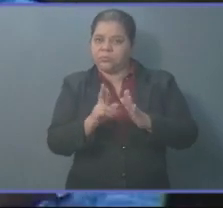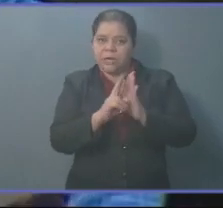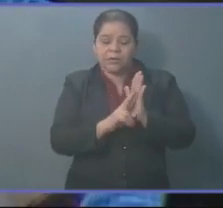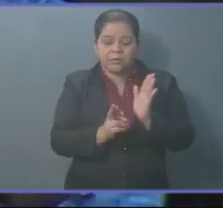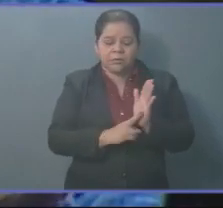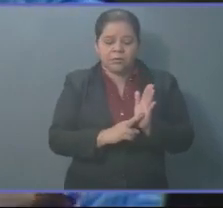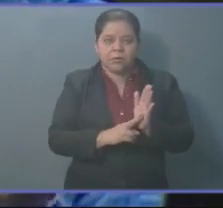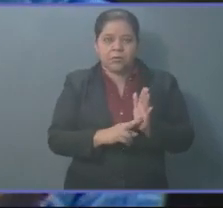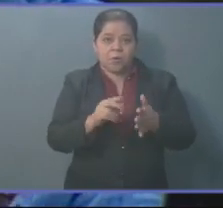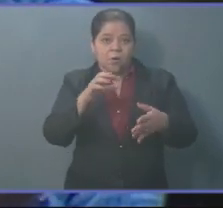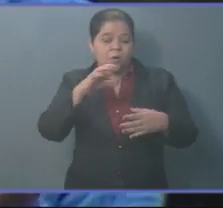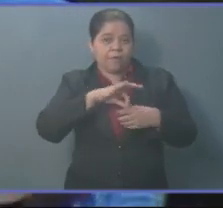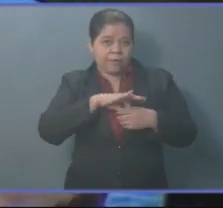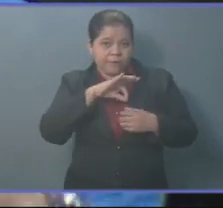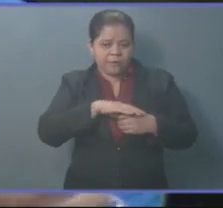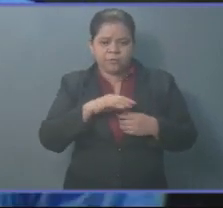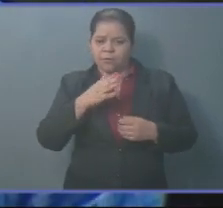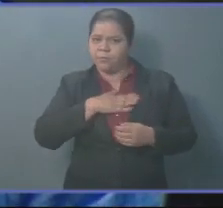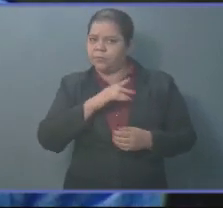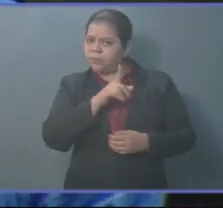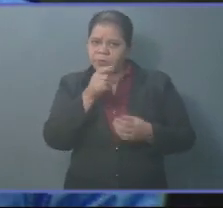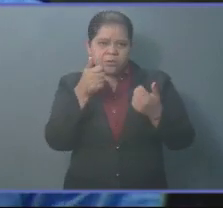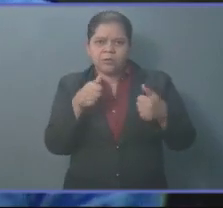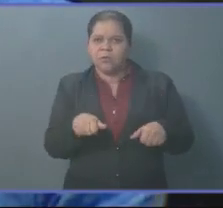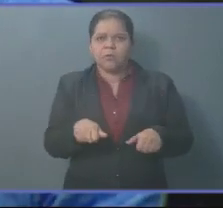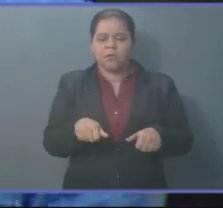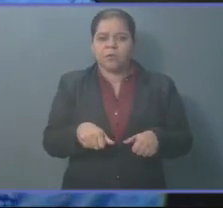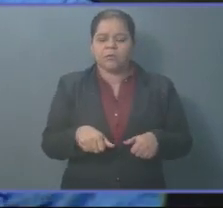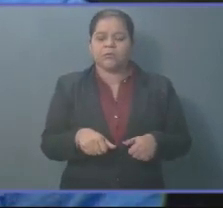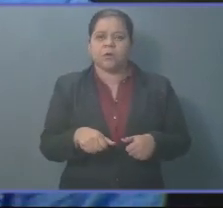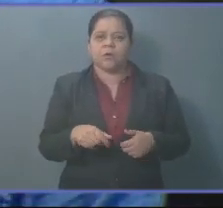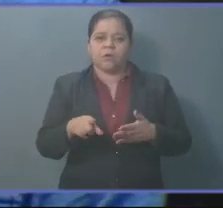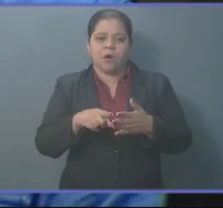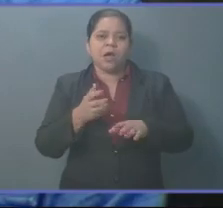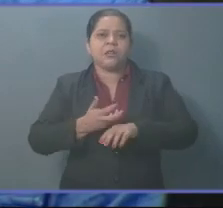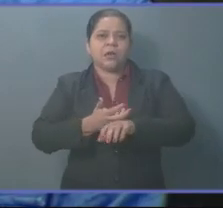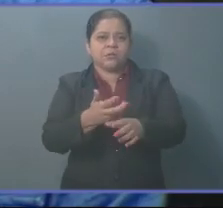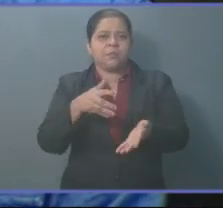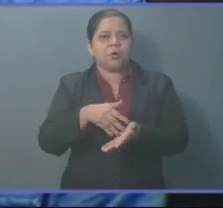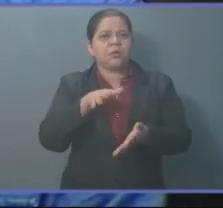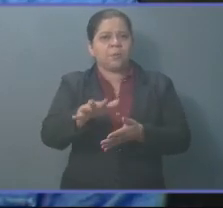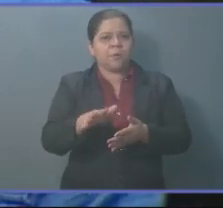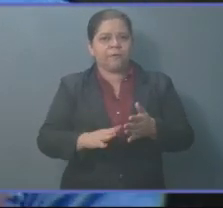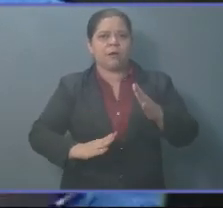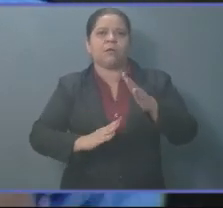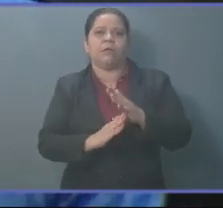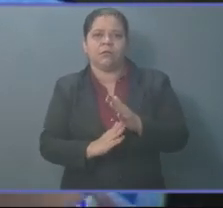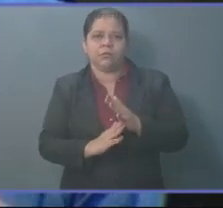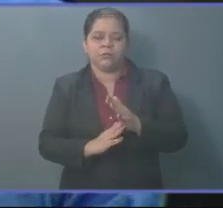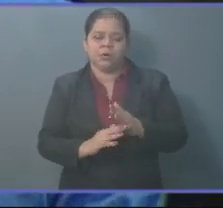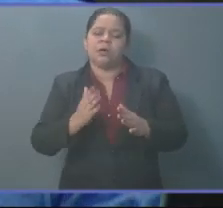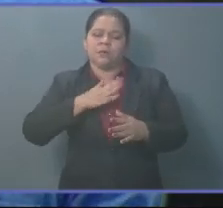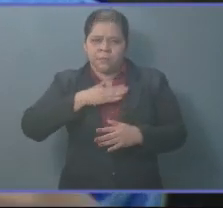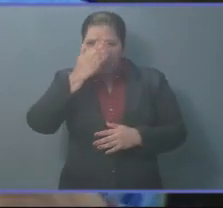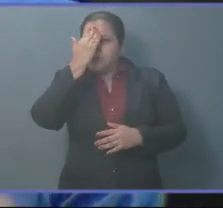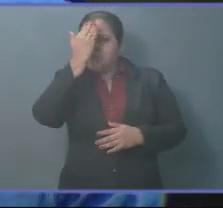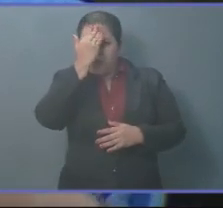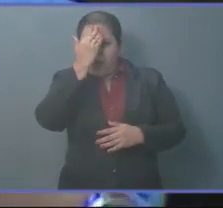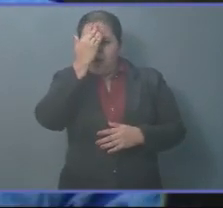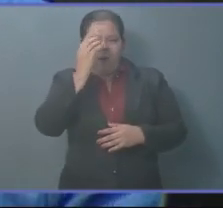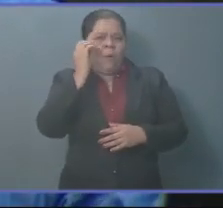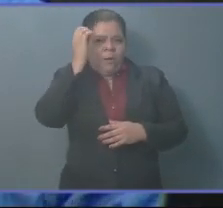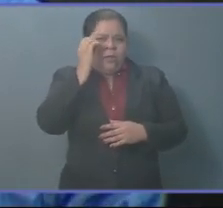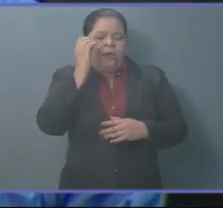es por ello que tampoco yo estuve en su momento de acuerdo con la restricción del transporte público de pasajeros. Entiendo perfectamente los